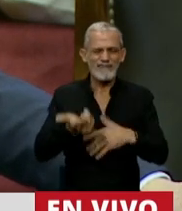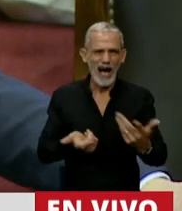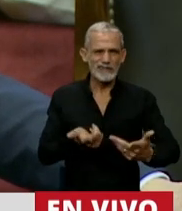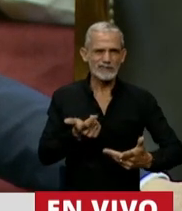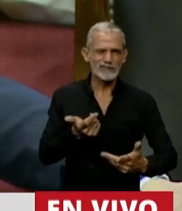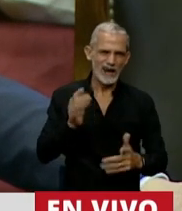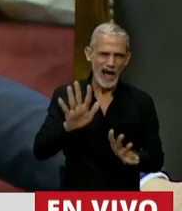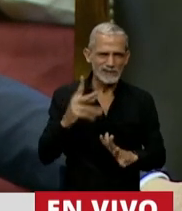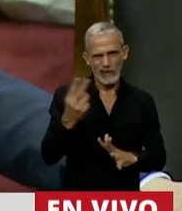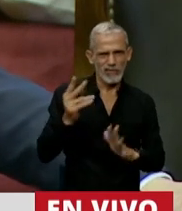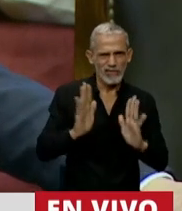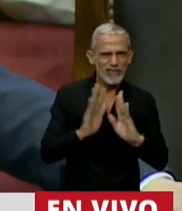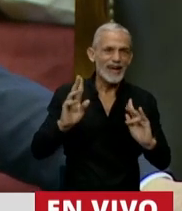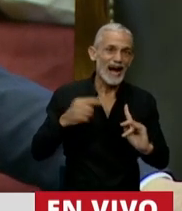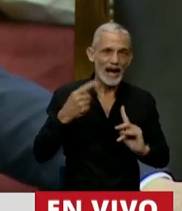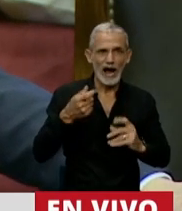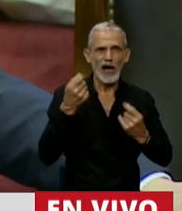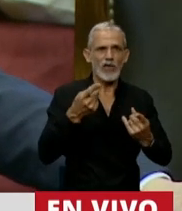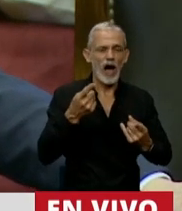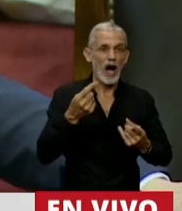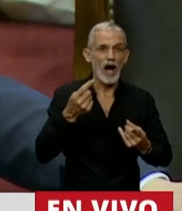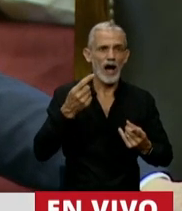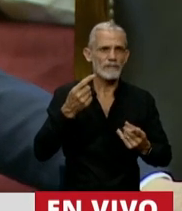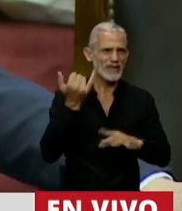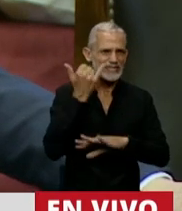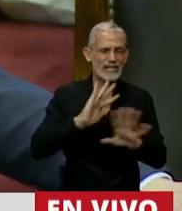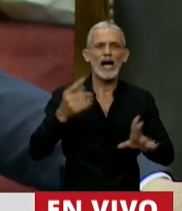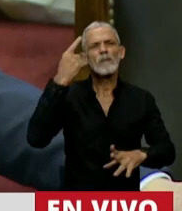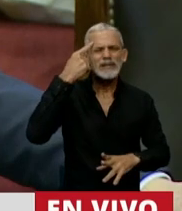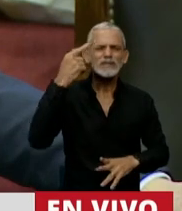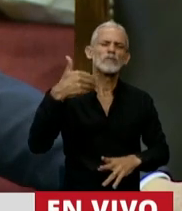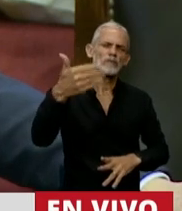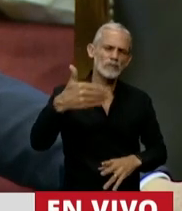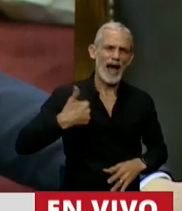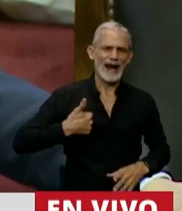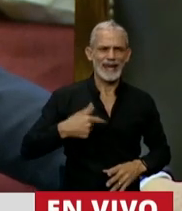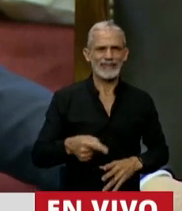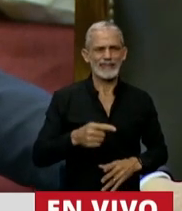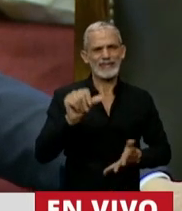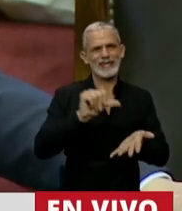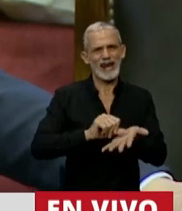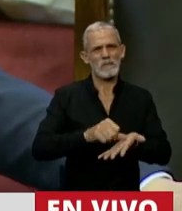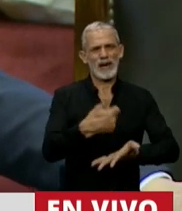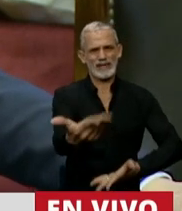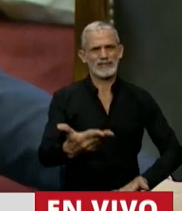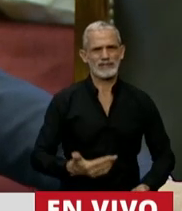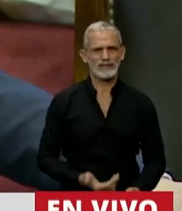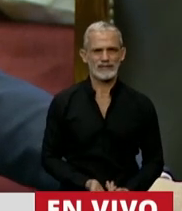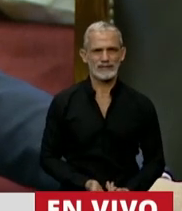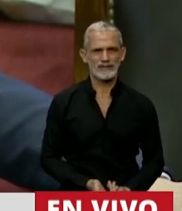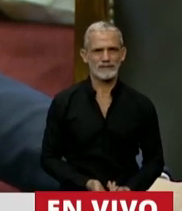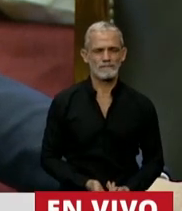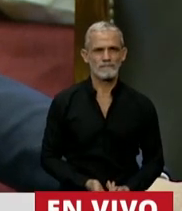barata de consignas pensemos en el país pensemos señor presidente